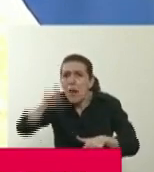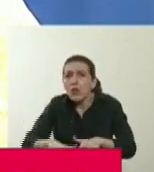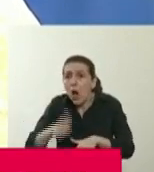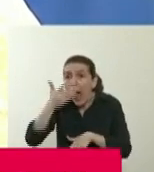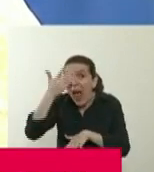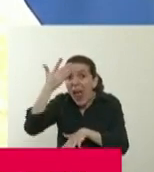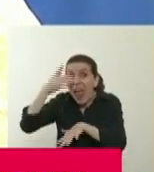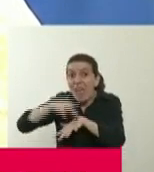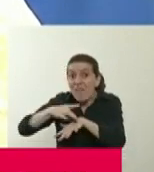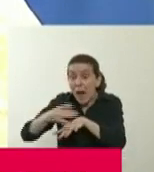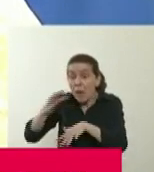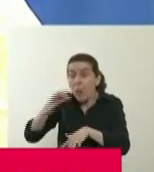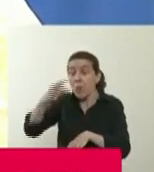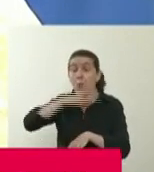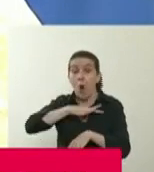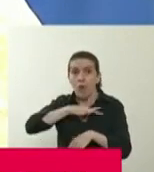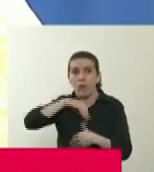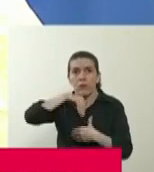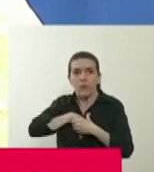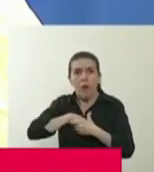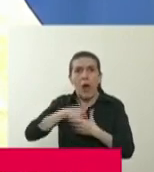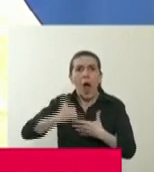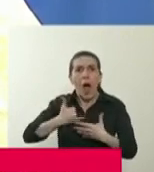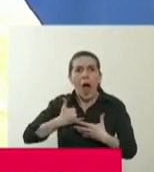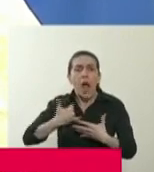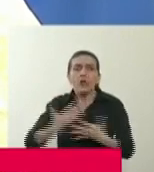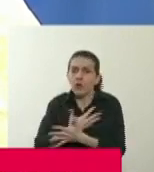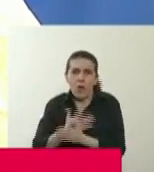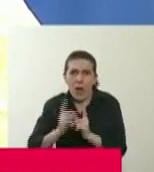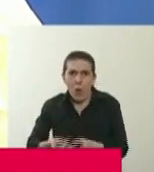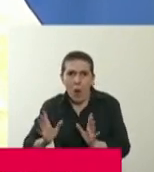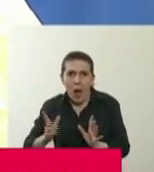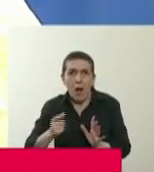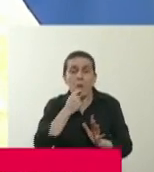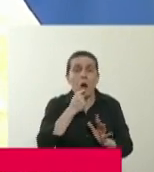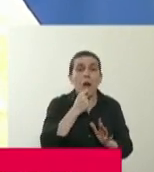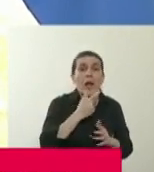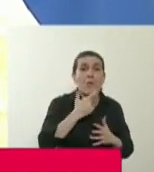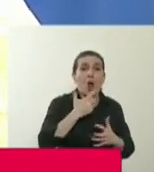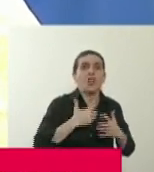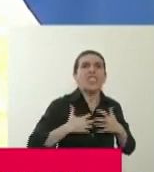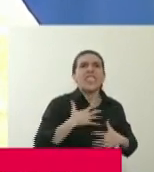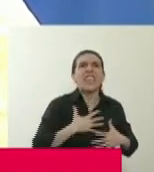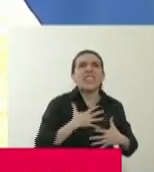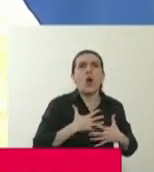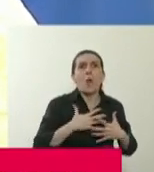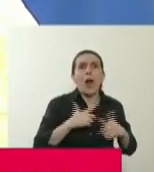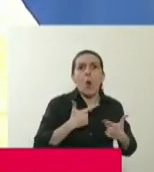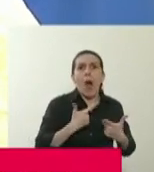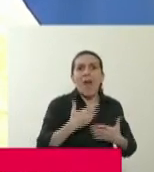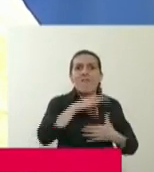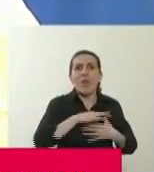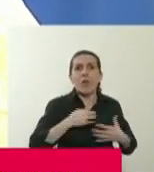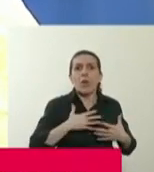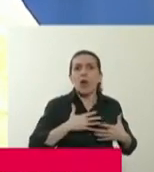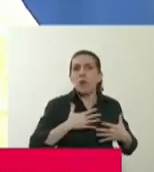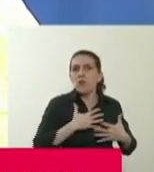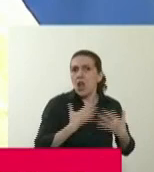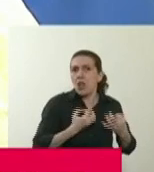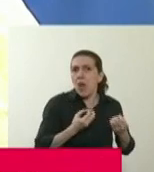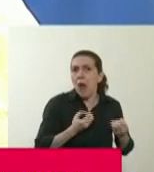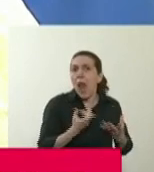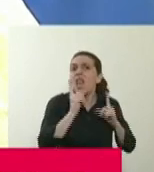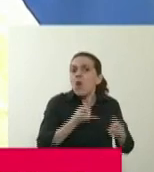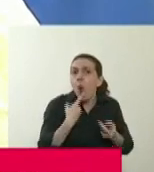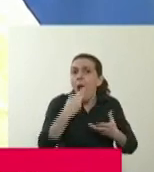padece. El asintomático tiene que padecer días de cuarentena. Y el que tiene